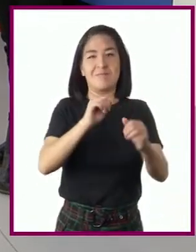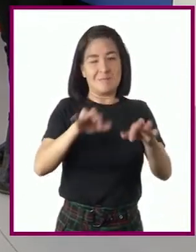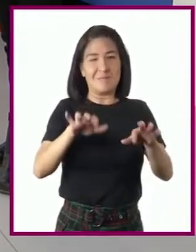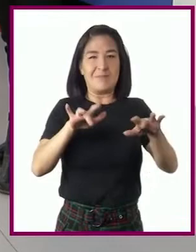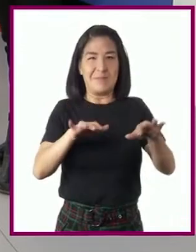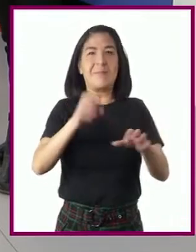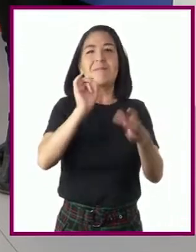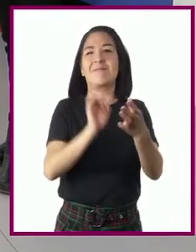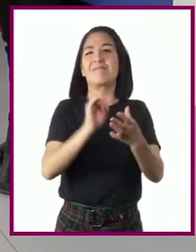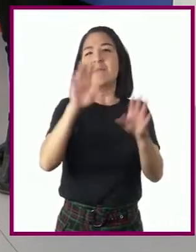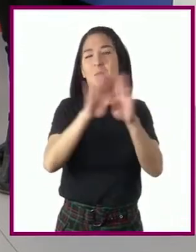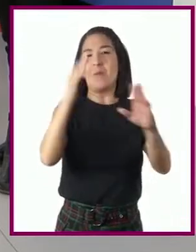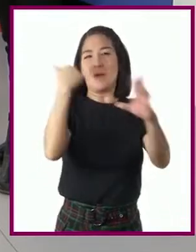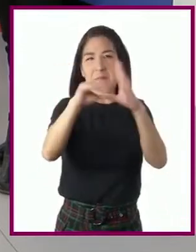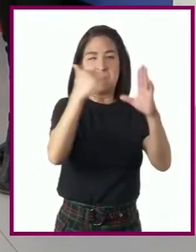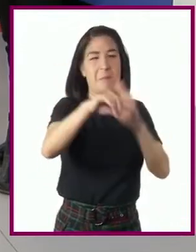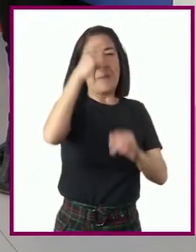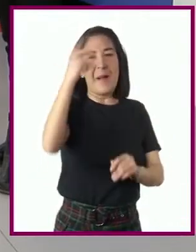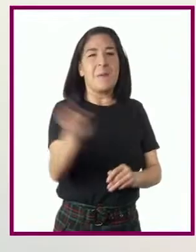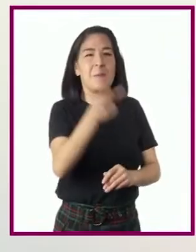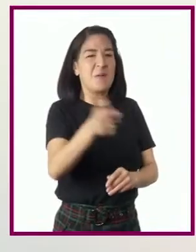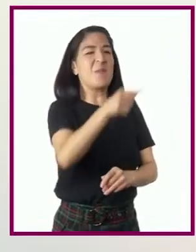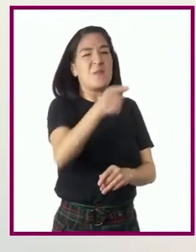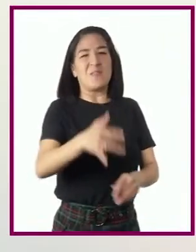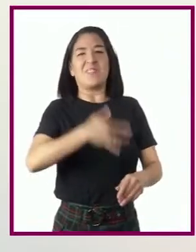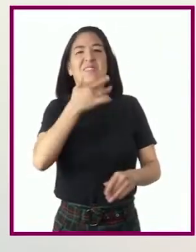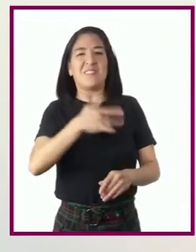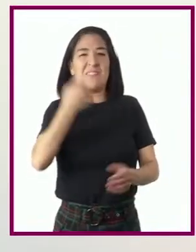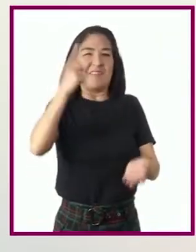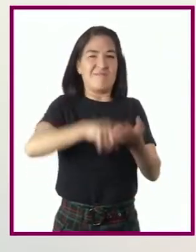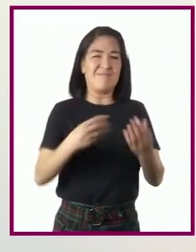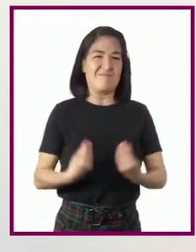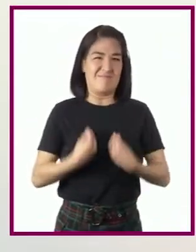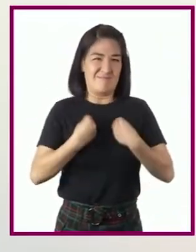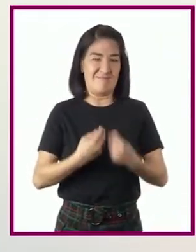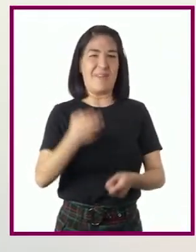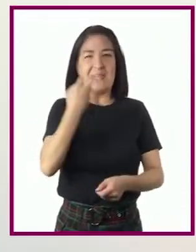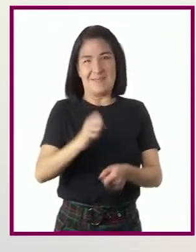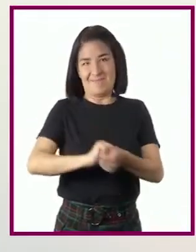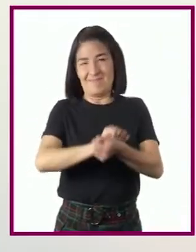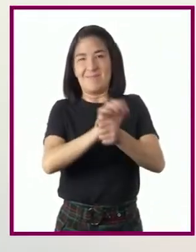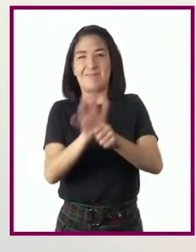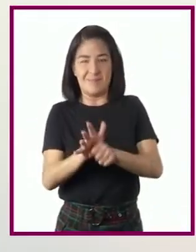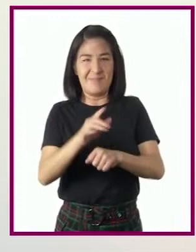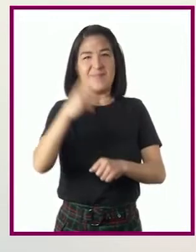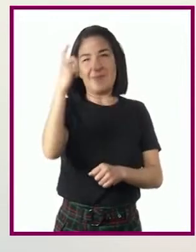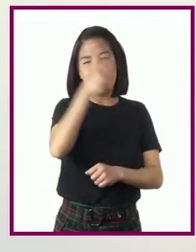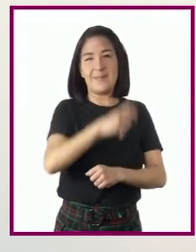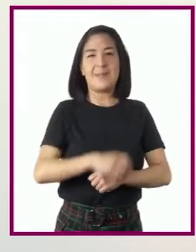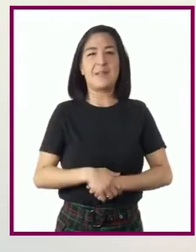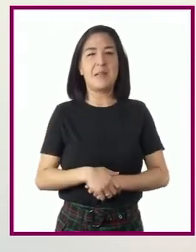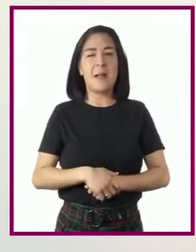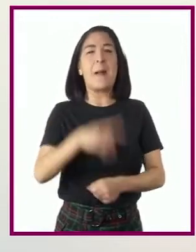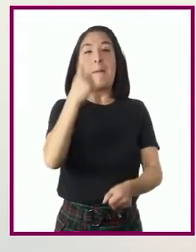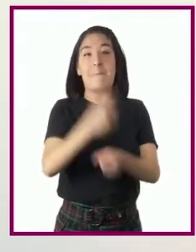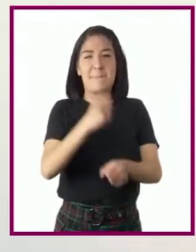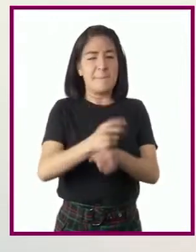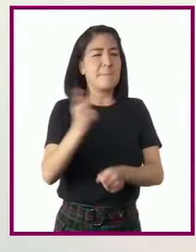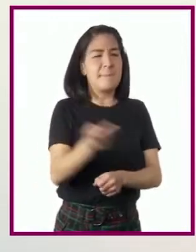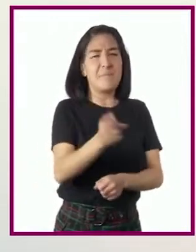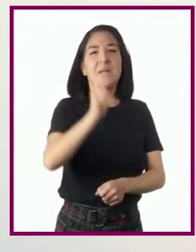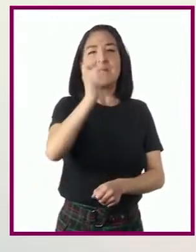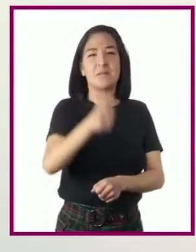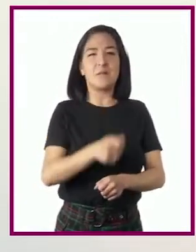algunas preguntas para escuchar sus vivencias. La primera pregunta que les hicimos fue: si tuvieras